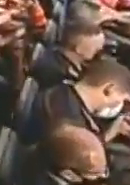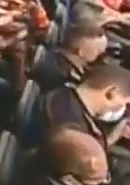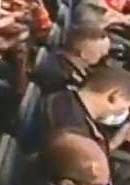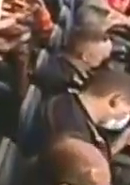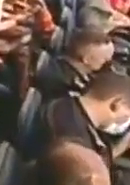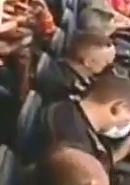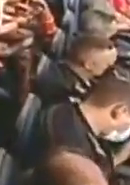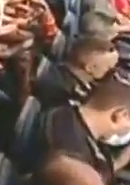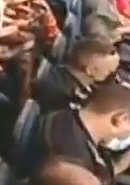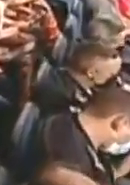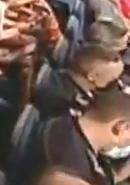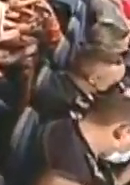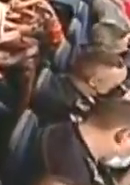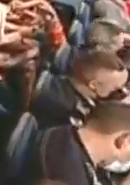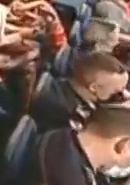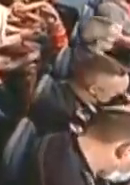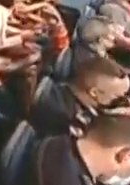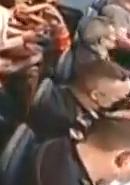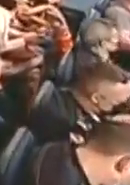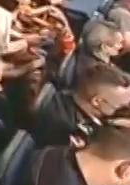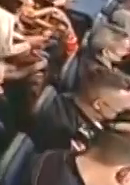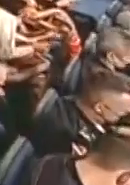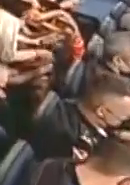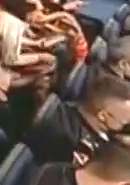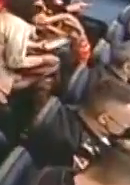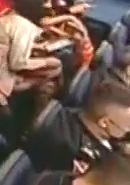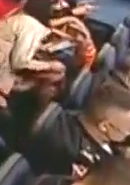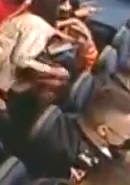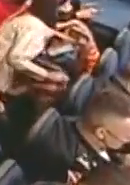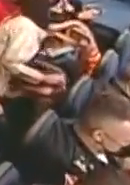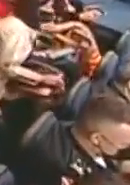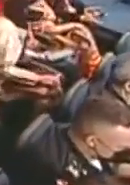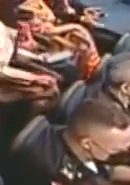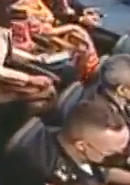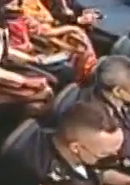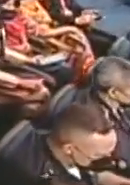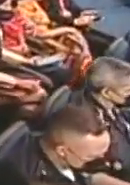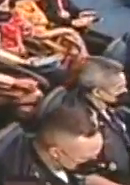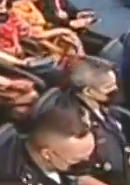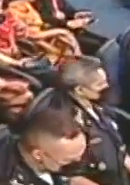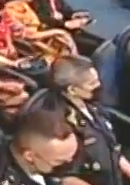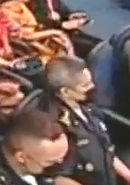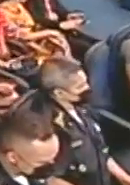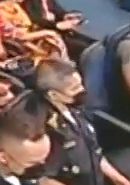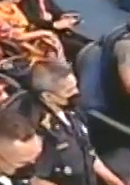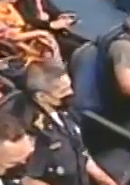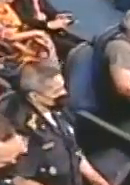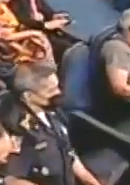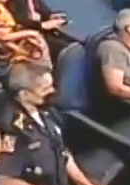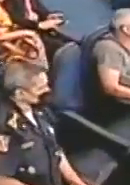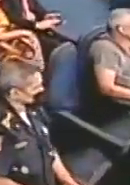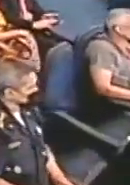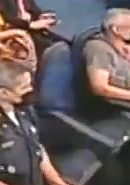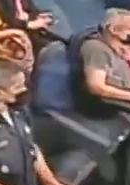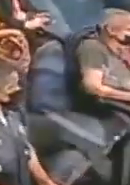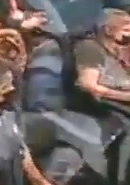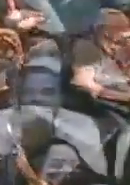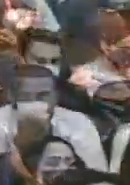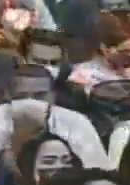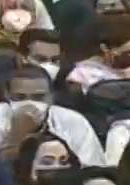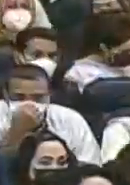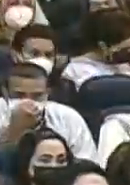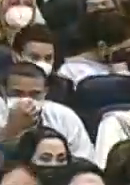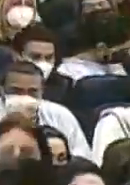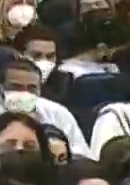la valentía y visión del nuevo mundo sin coloniaje que mantuvieron el libertador Simón Bolívar